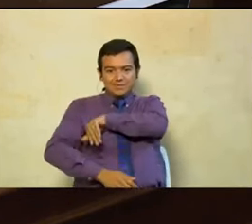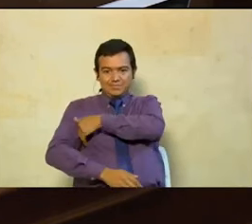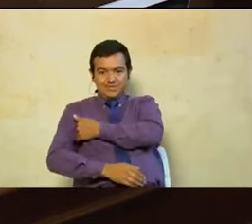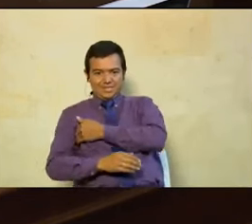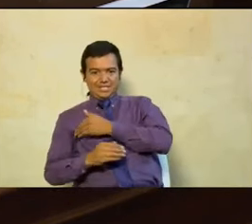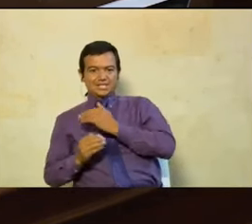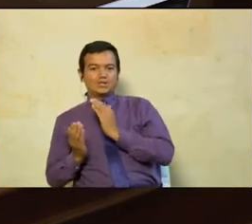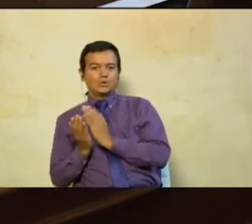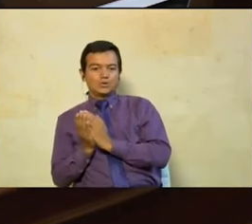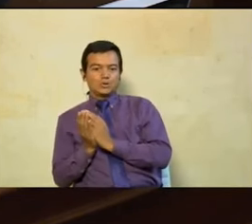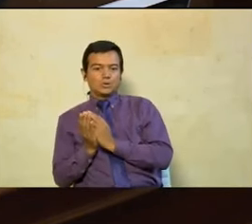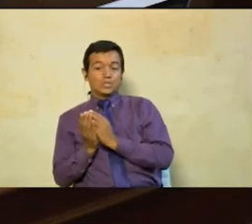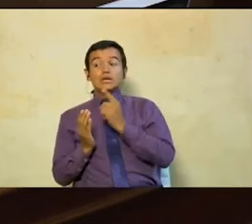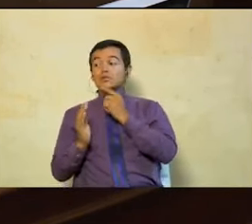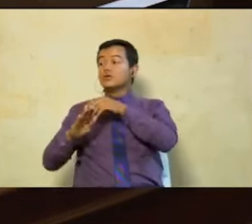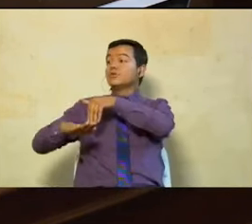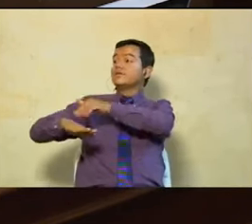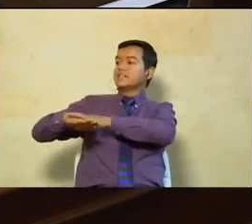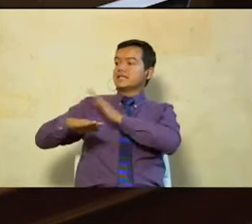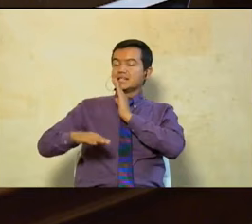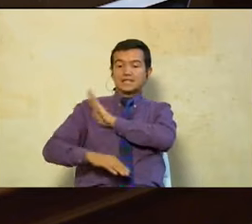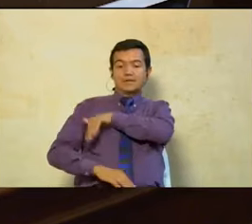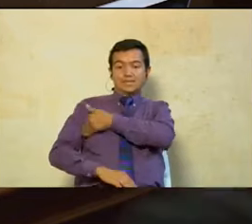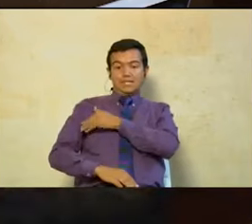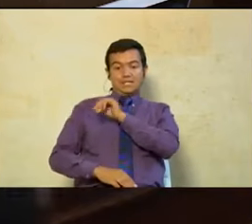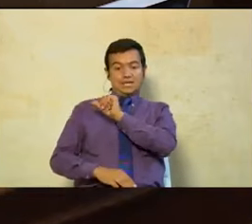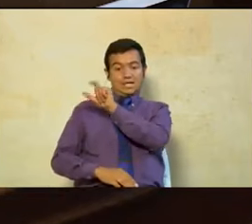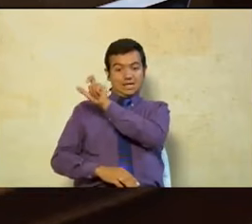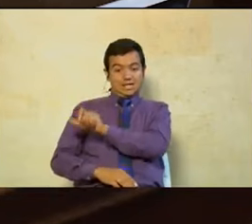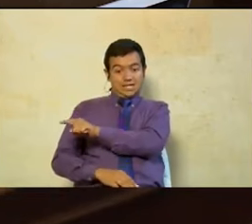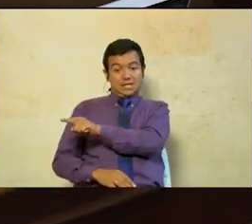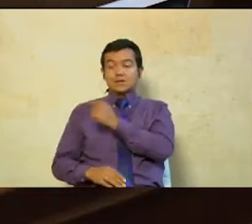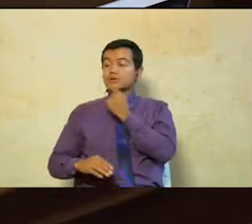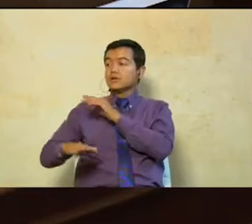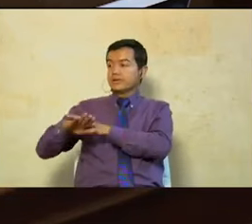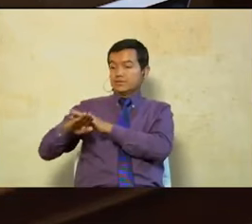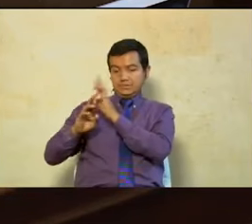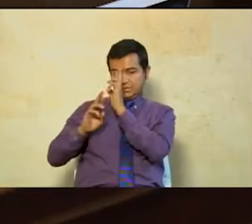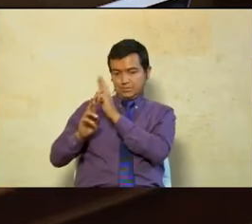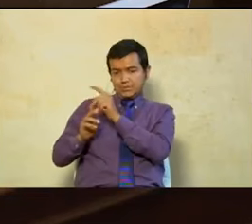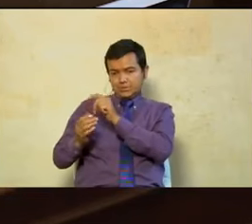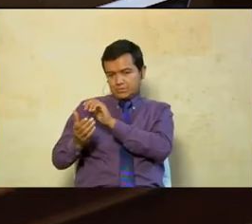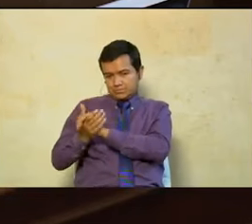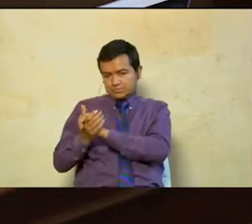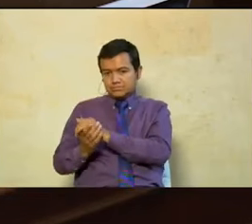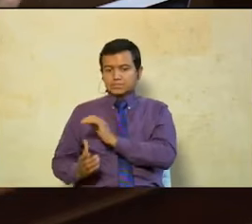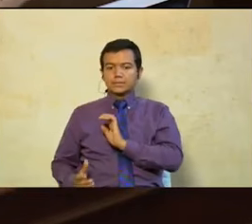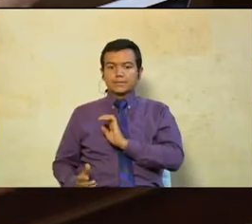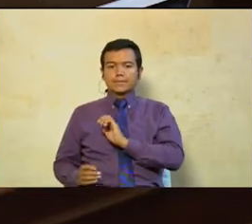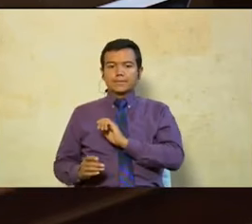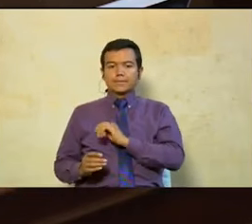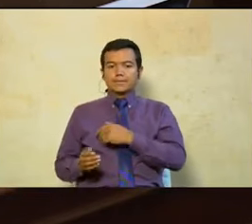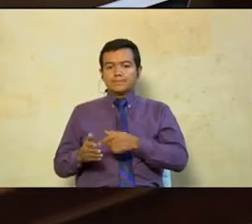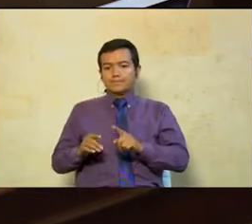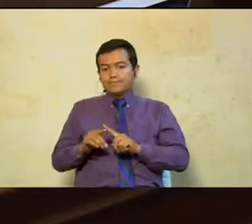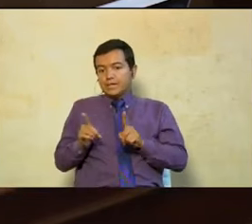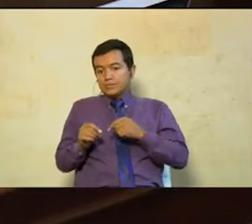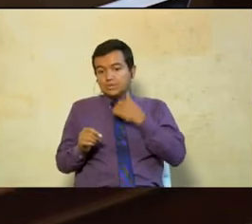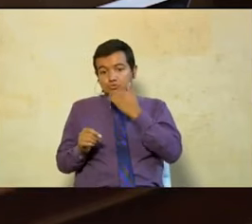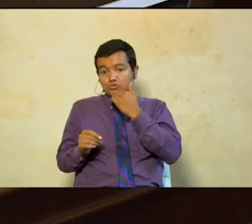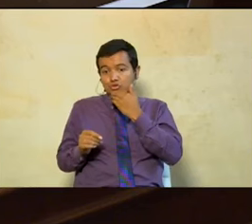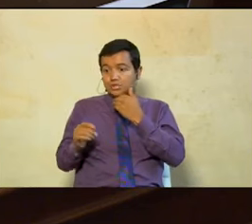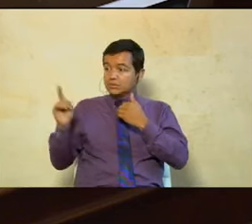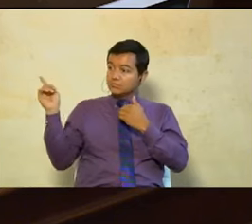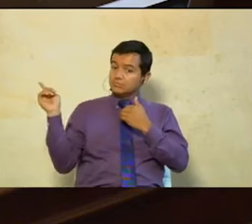tengo un gran aprecio pero creo que estando Lamentablemente y no fue culpa de una